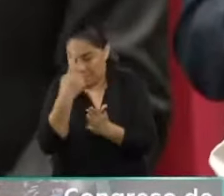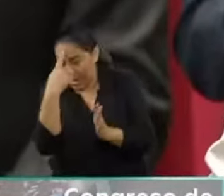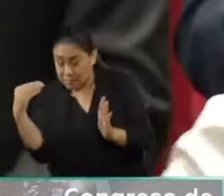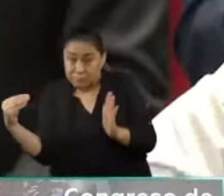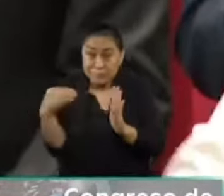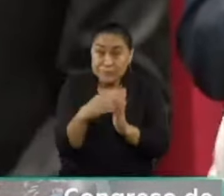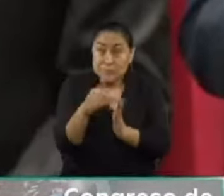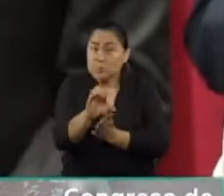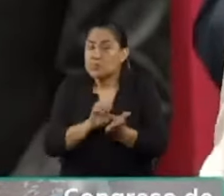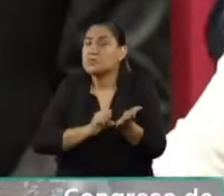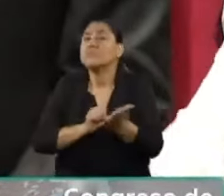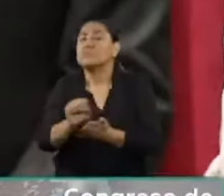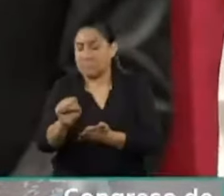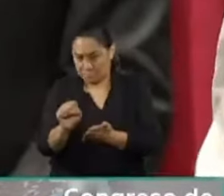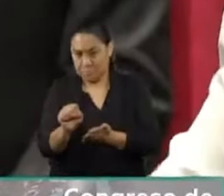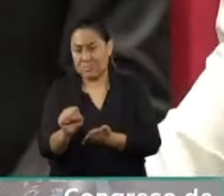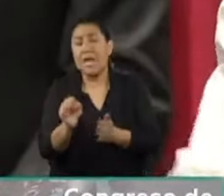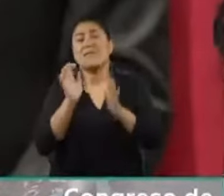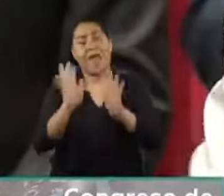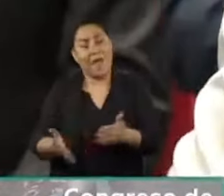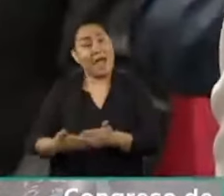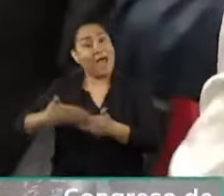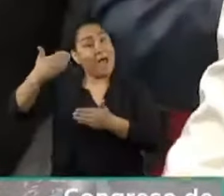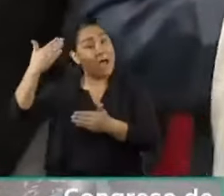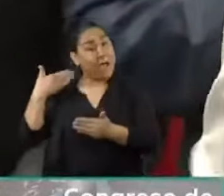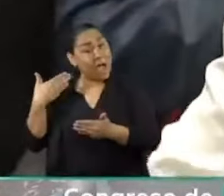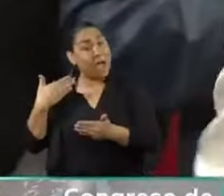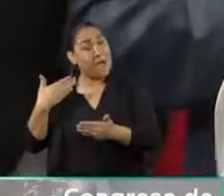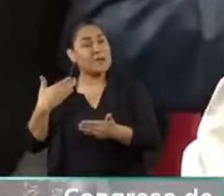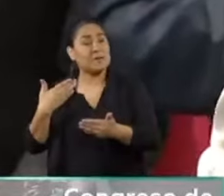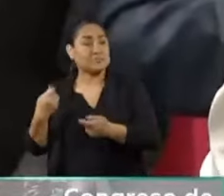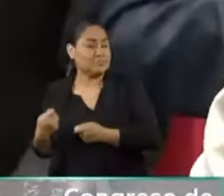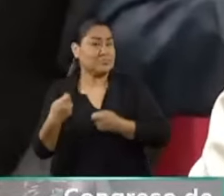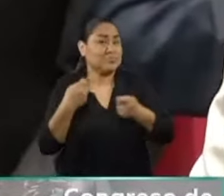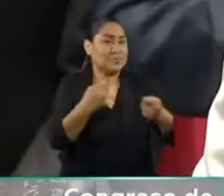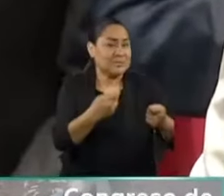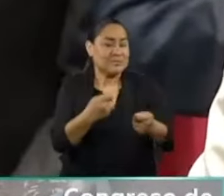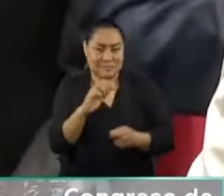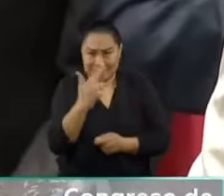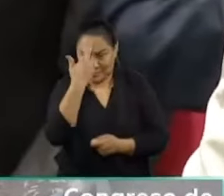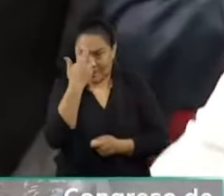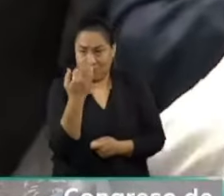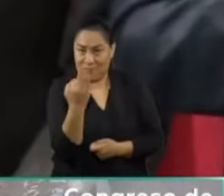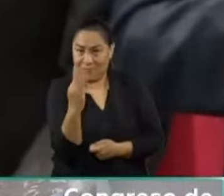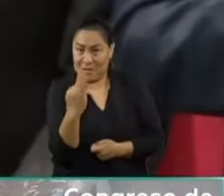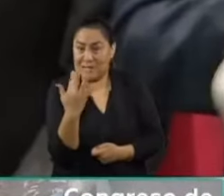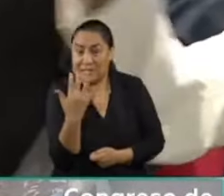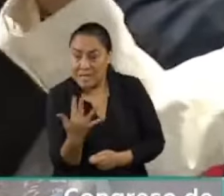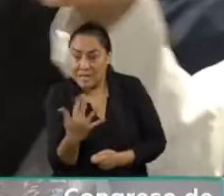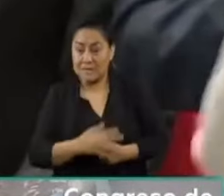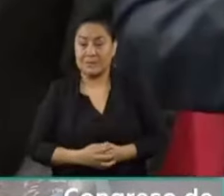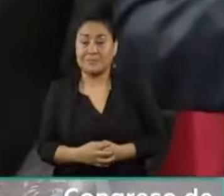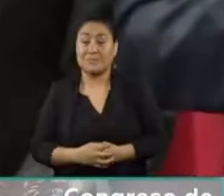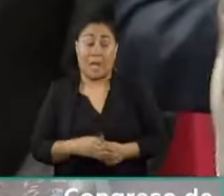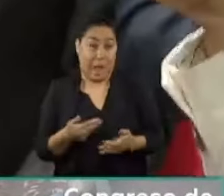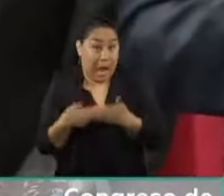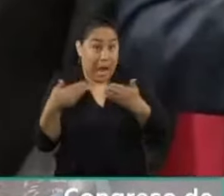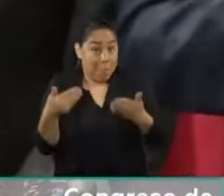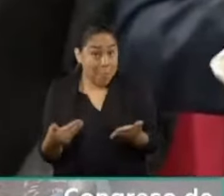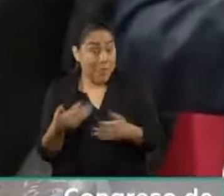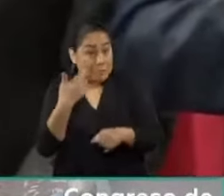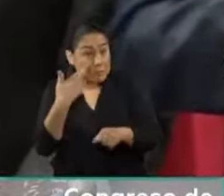constitucional que fueron presentadas por él el pasado 5 de febrero les toca